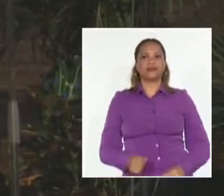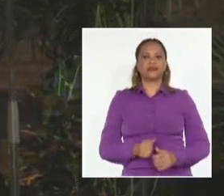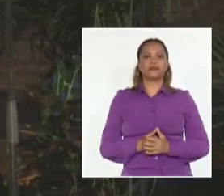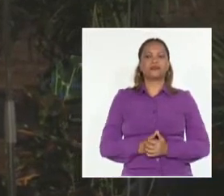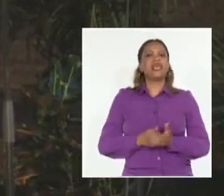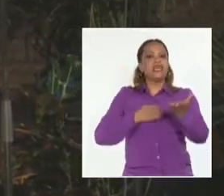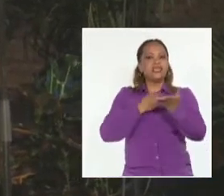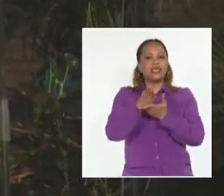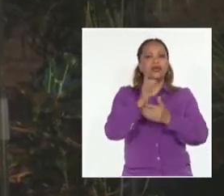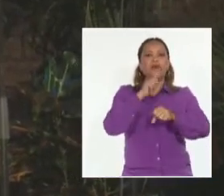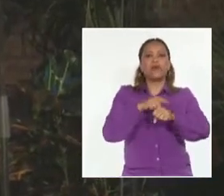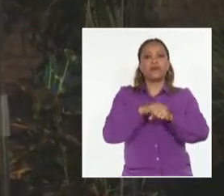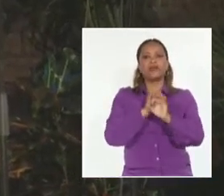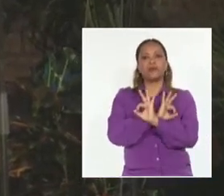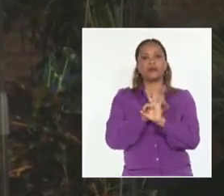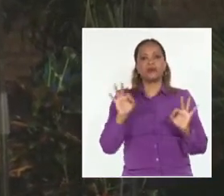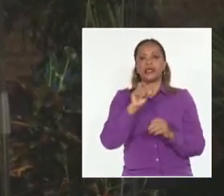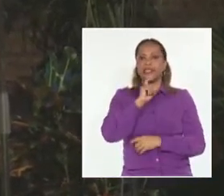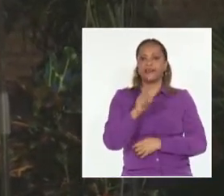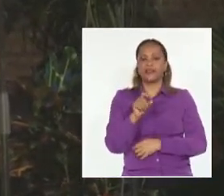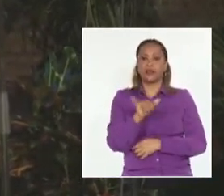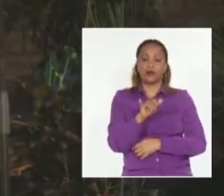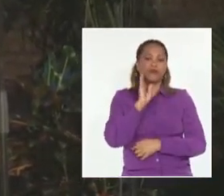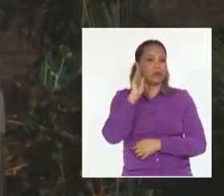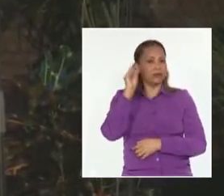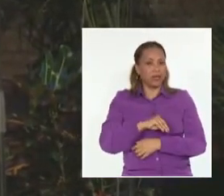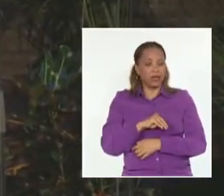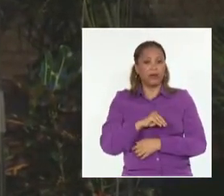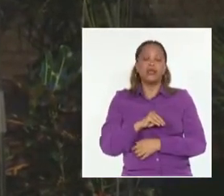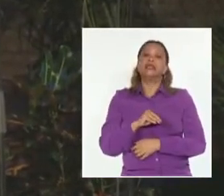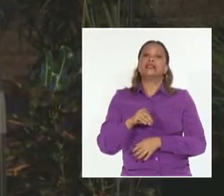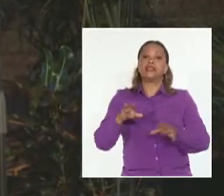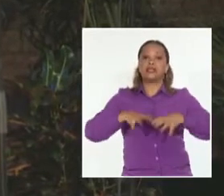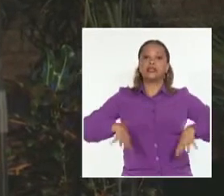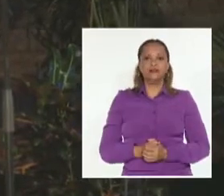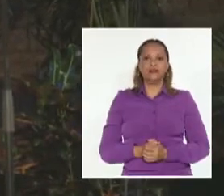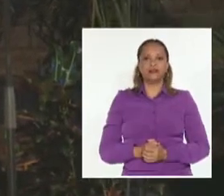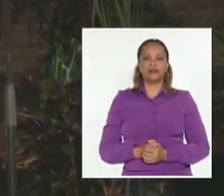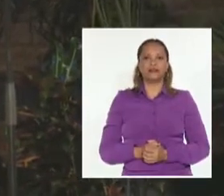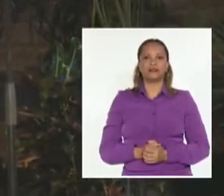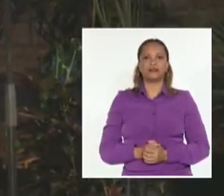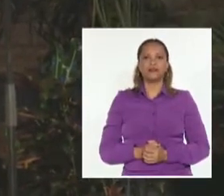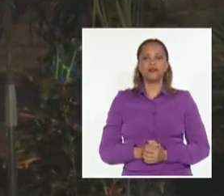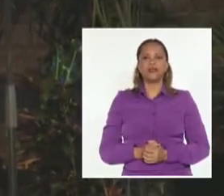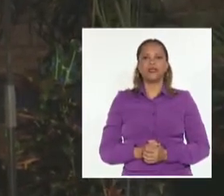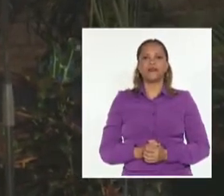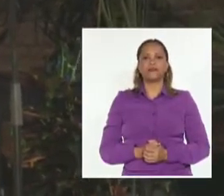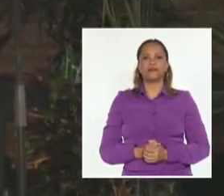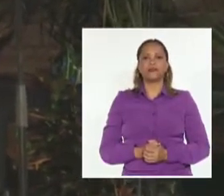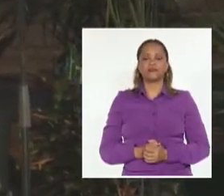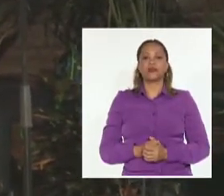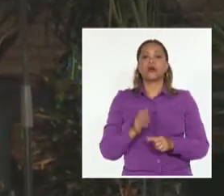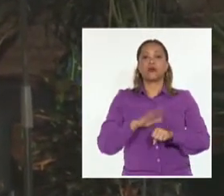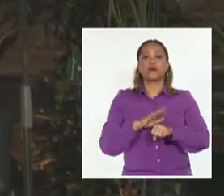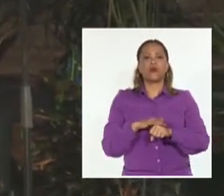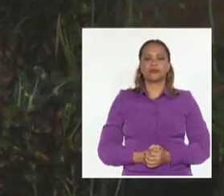Transitamos por momentos especialmente difíciles, como ustedes conocen, en el manejo de la economía, como consecuencia del recrudecimiento